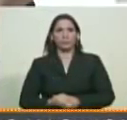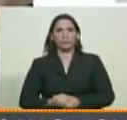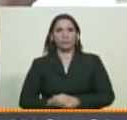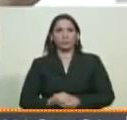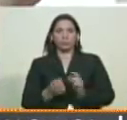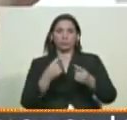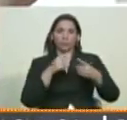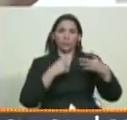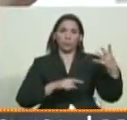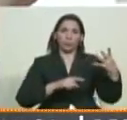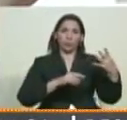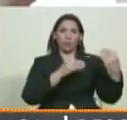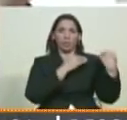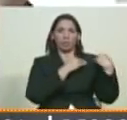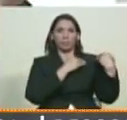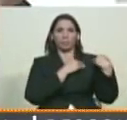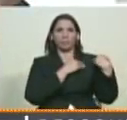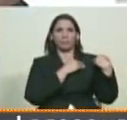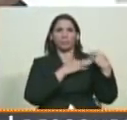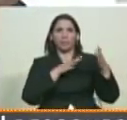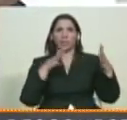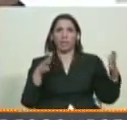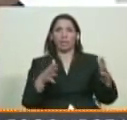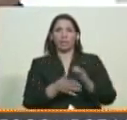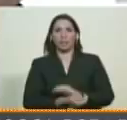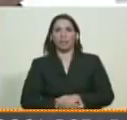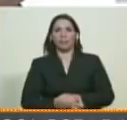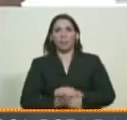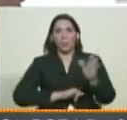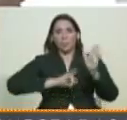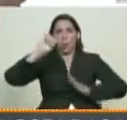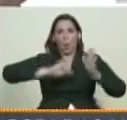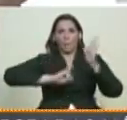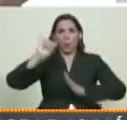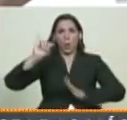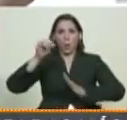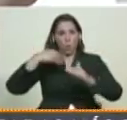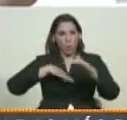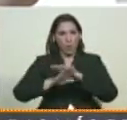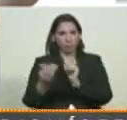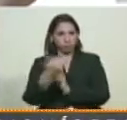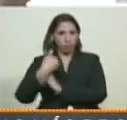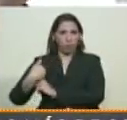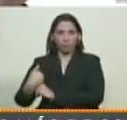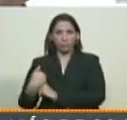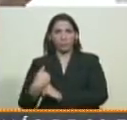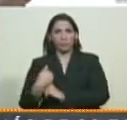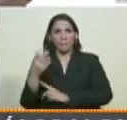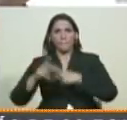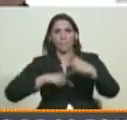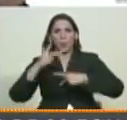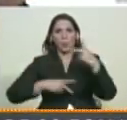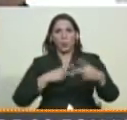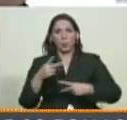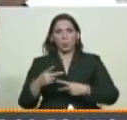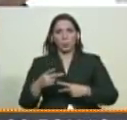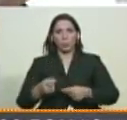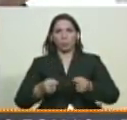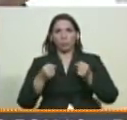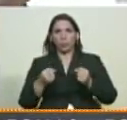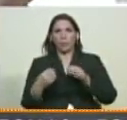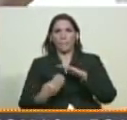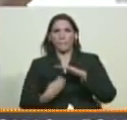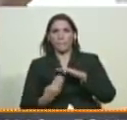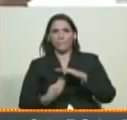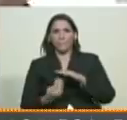varios gerentes de grandes cadenas, quienes estaban especulando y acaparando productos de la cesta básica en